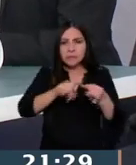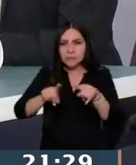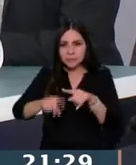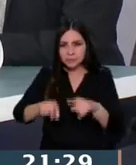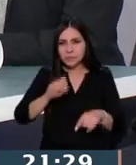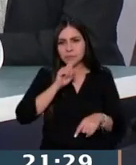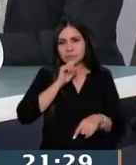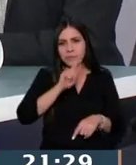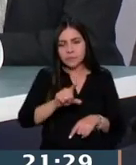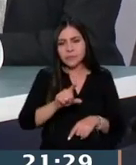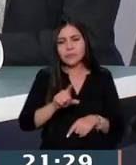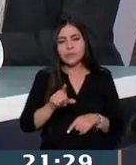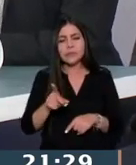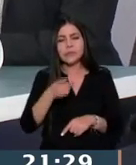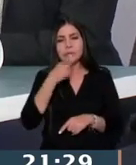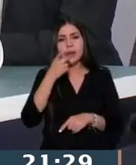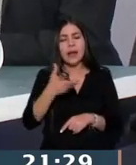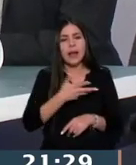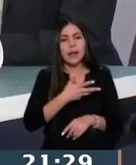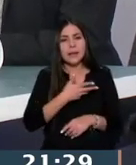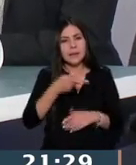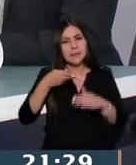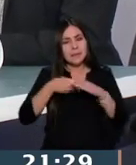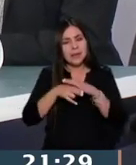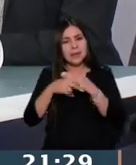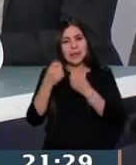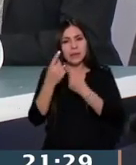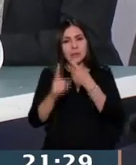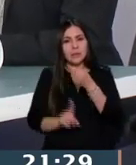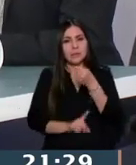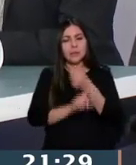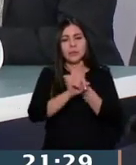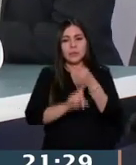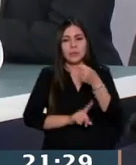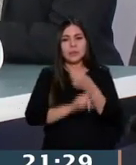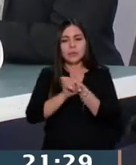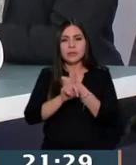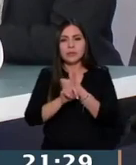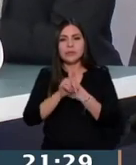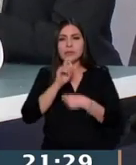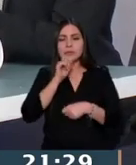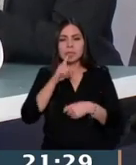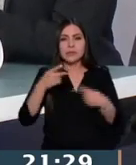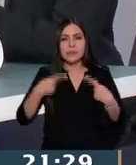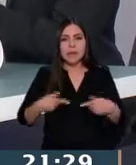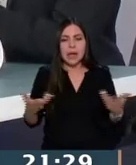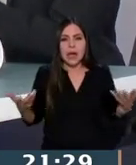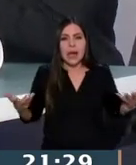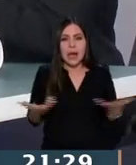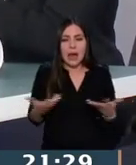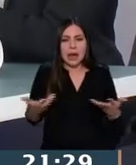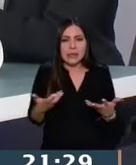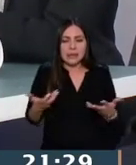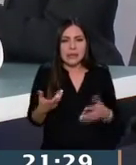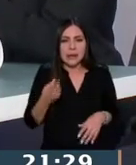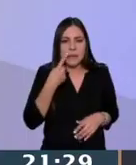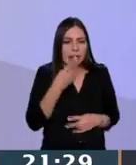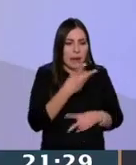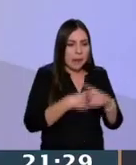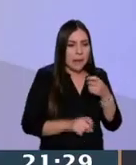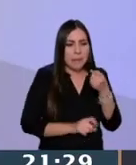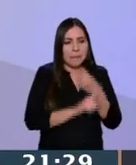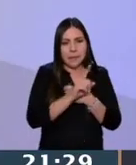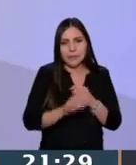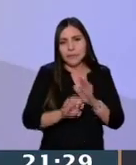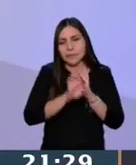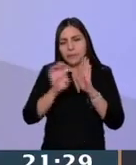de los incidentes que se han presentado en el metro son eminentemente provocados y ya ha sido probado en algunos de los casos, lo veíamos en